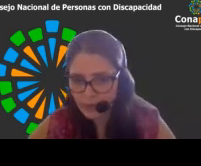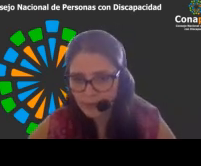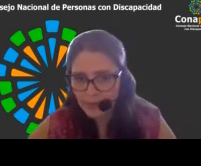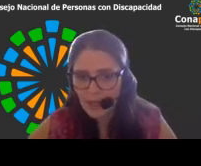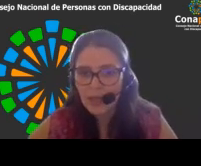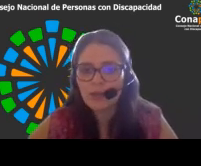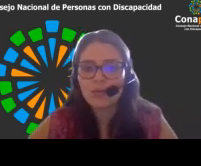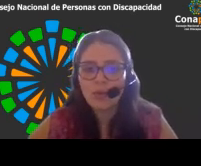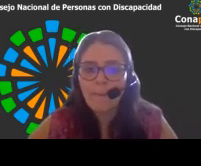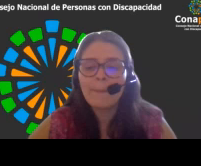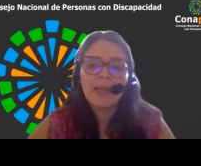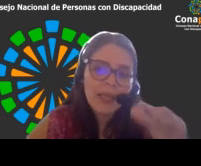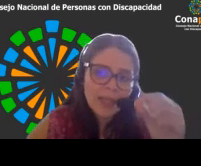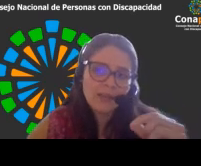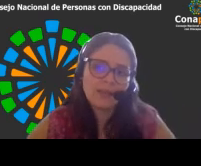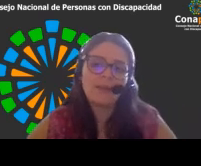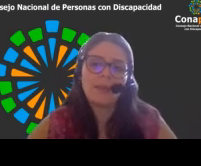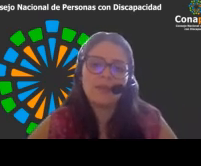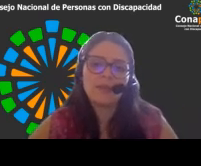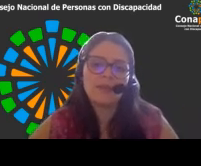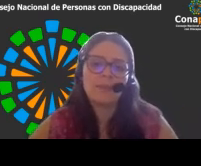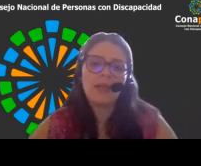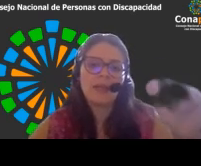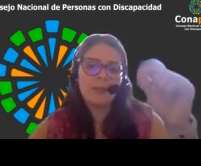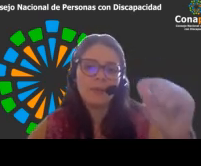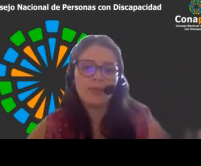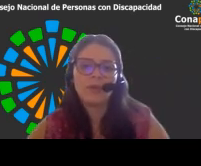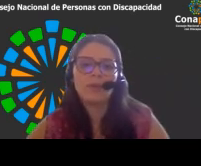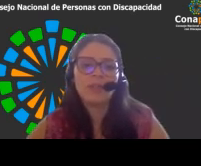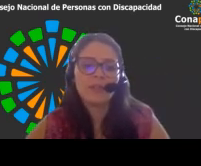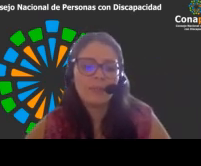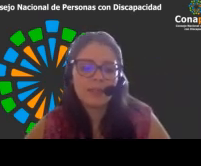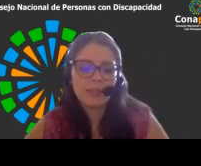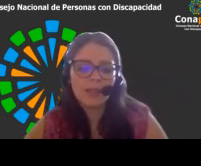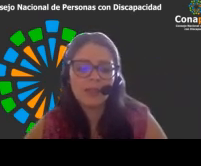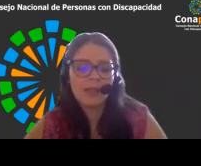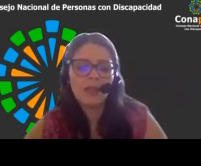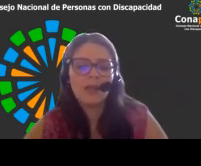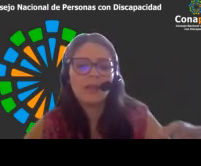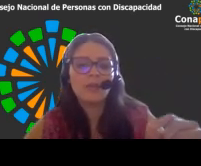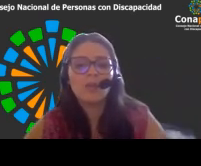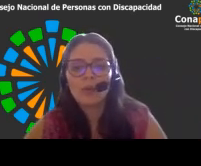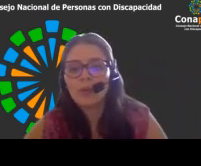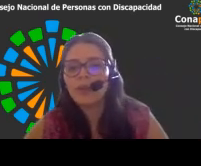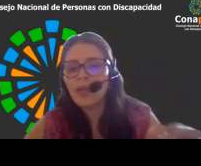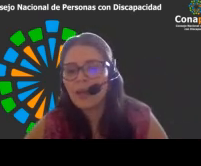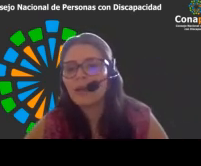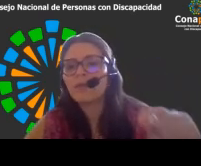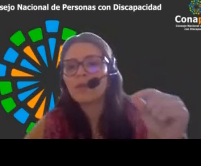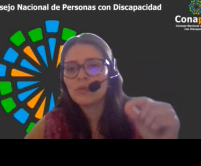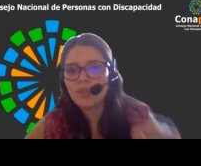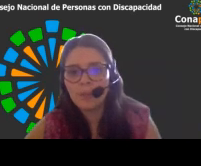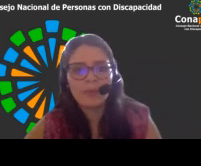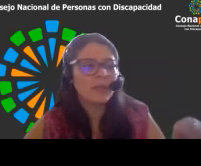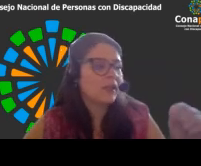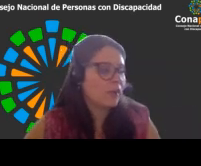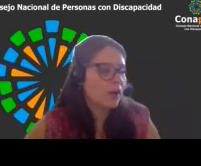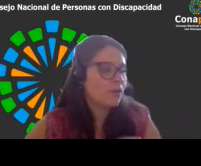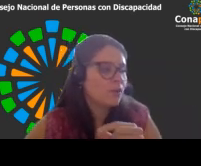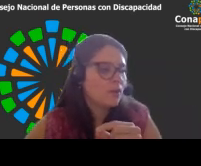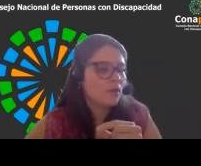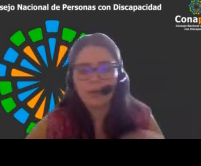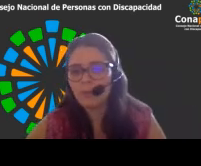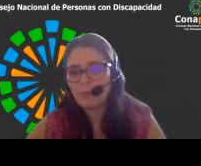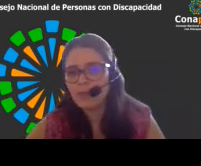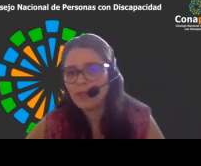minutos después son pequeñas adaptaciones para que la persona con discapacidad no tenga que renunciar porque